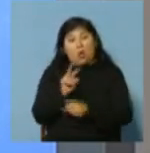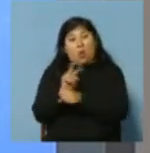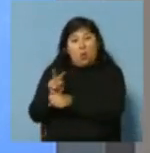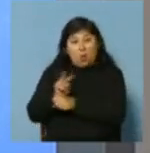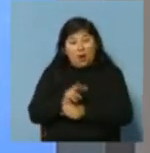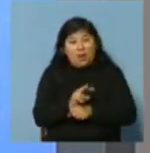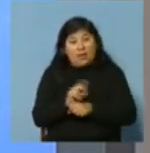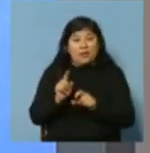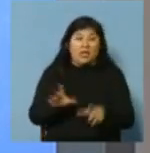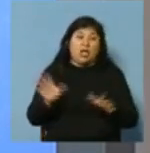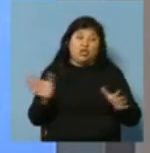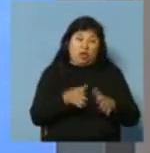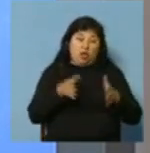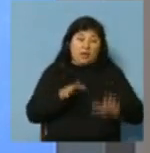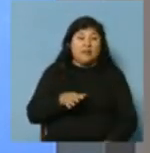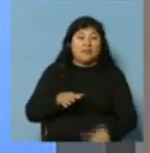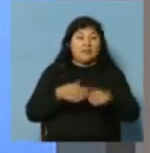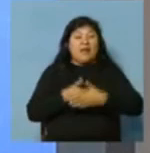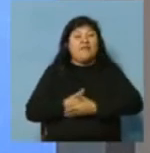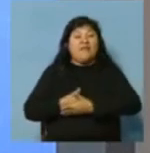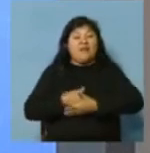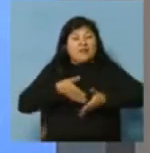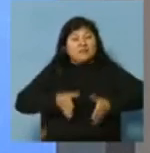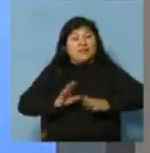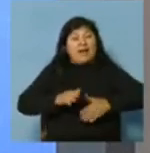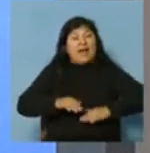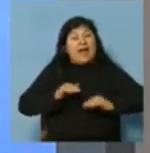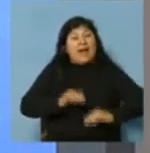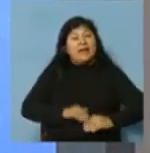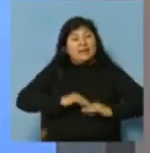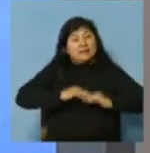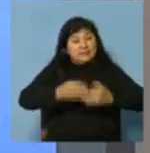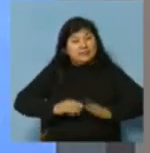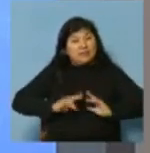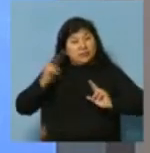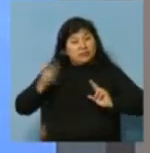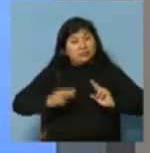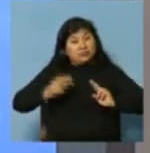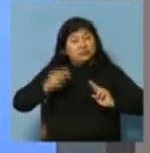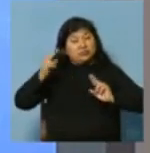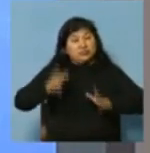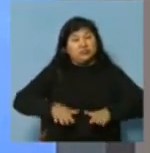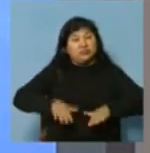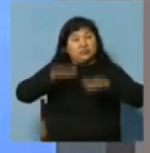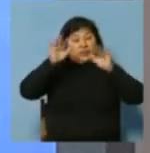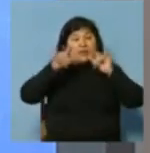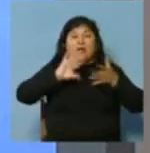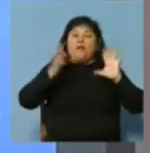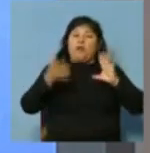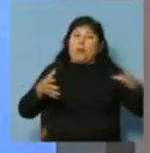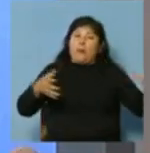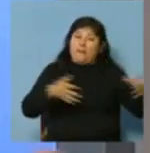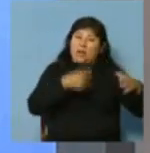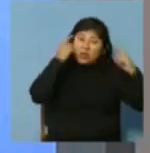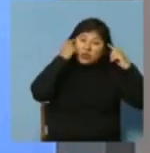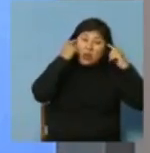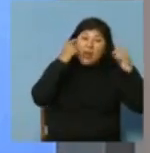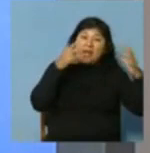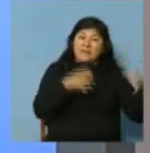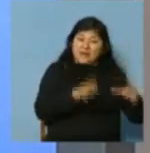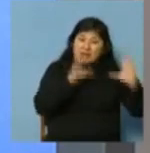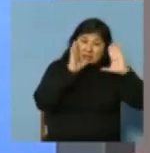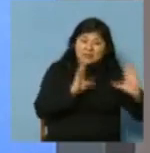desde su gestación este es un conflicto de un choque no desde posturas donde hay un debate